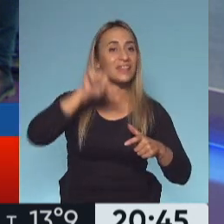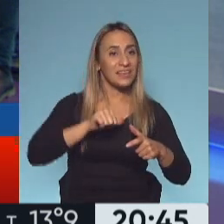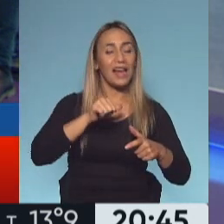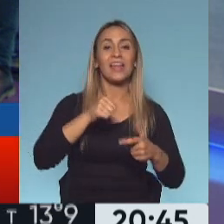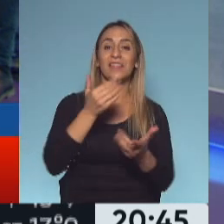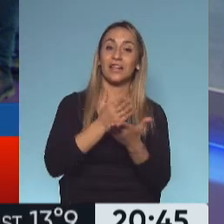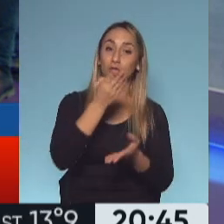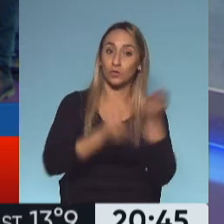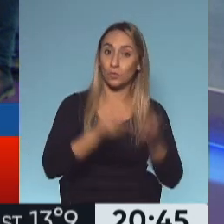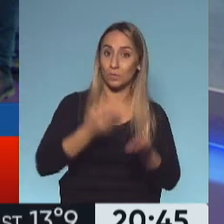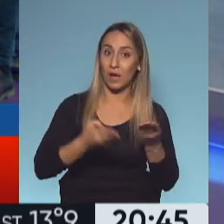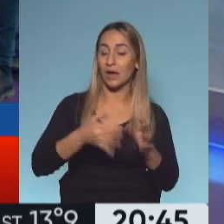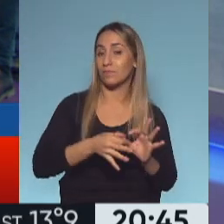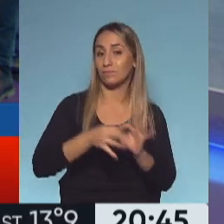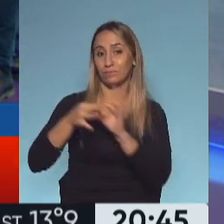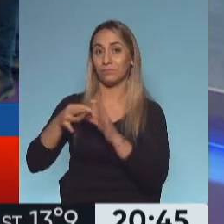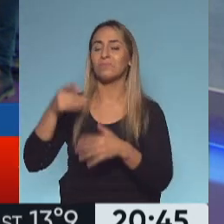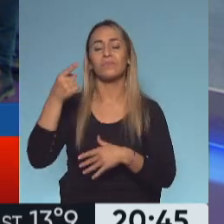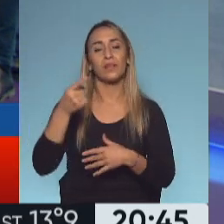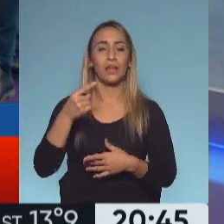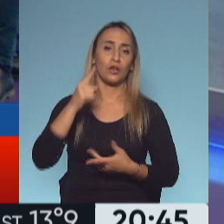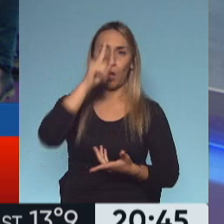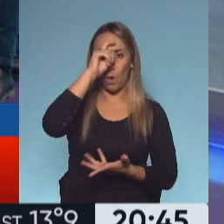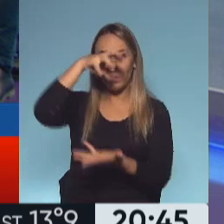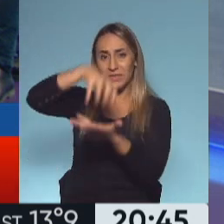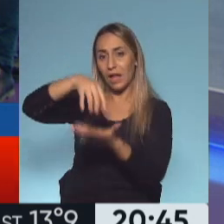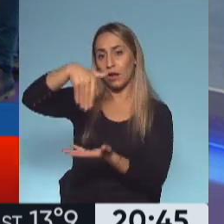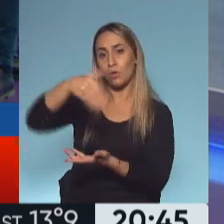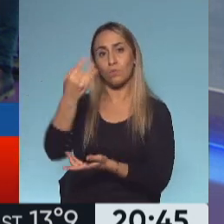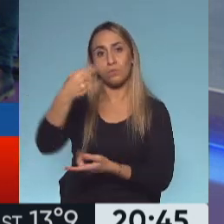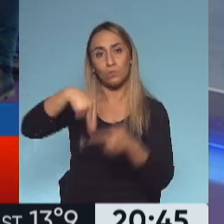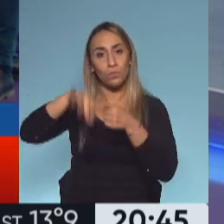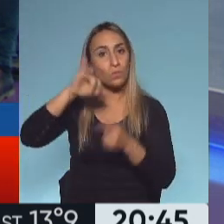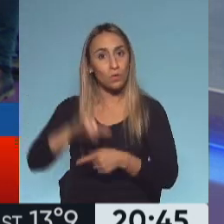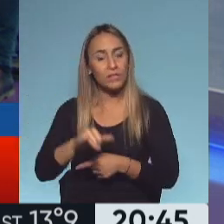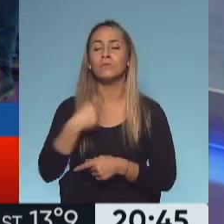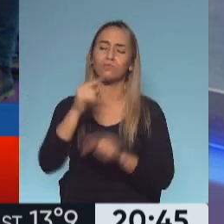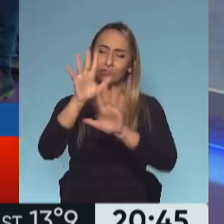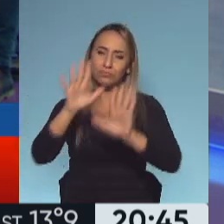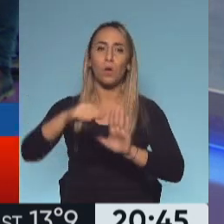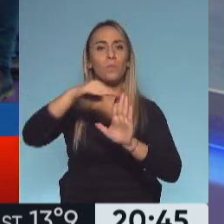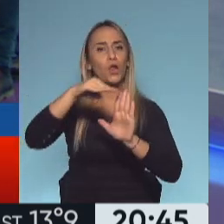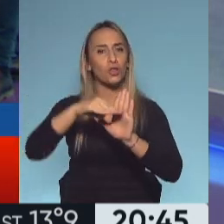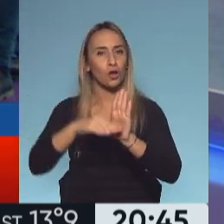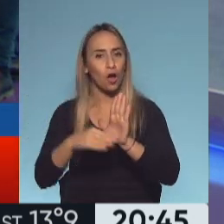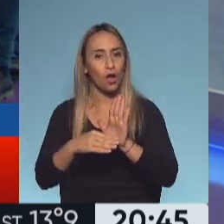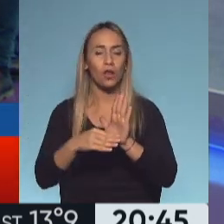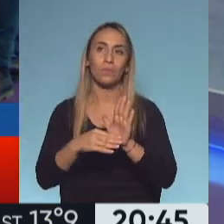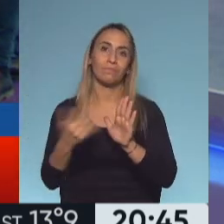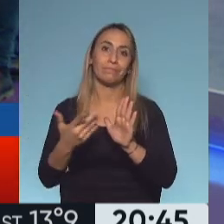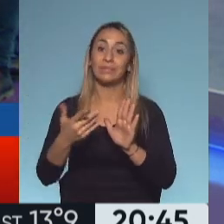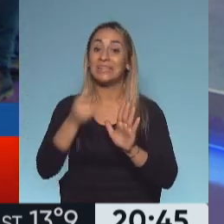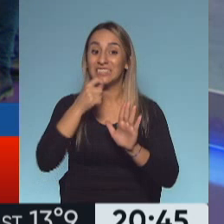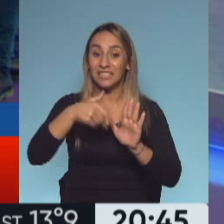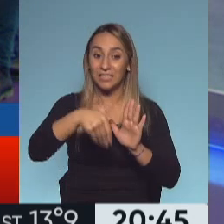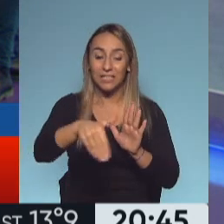sí, como en nuestras instituciones, en el Hospital Muniz, hemos elaborado estos protocolos, estas guías de asignación, para que estas circunstancias no